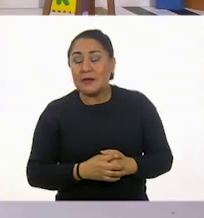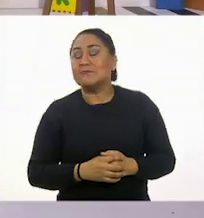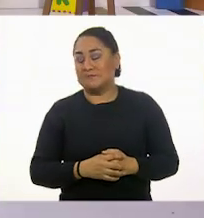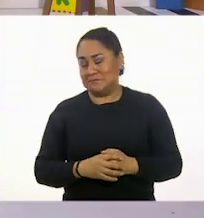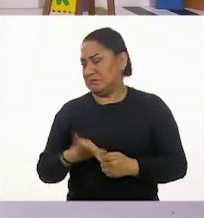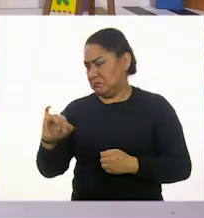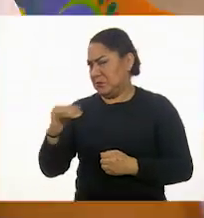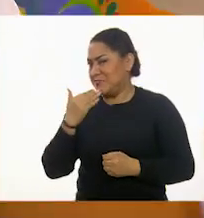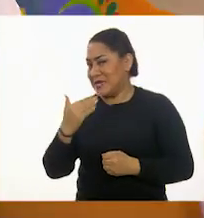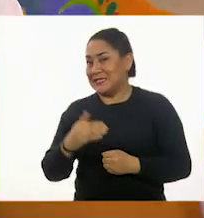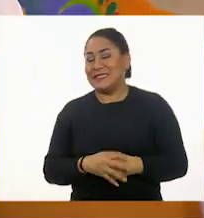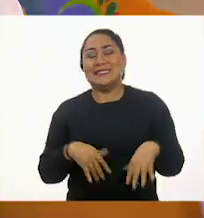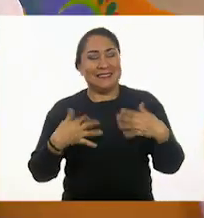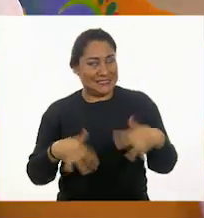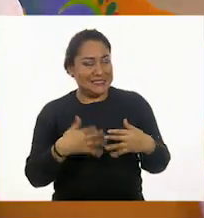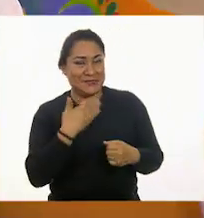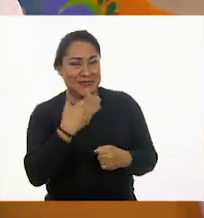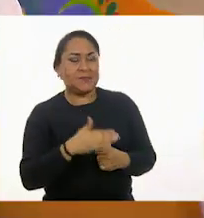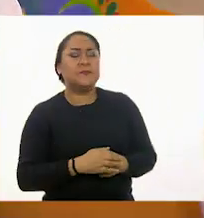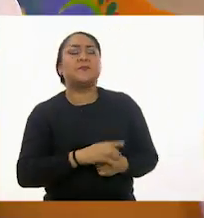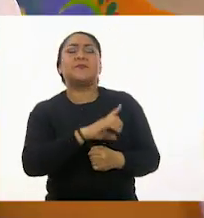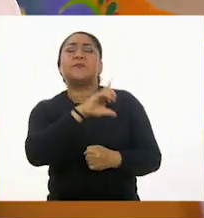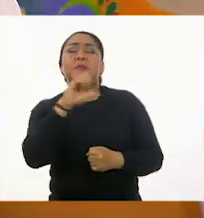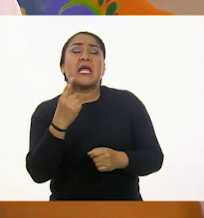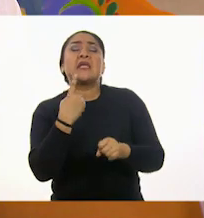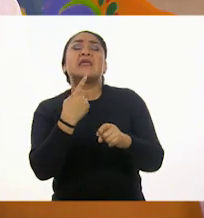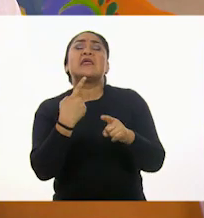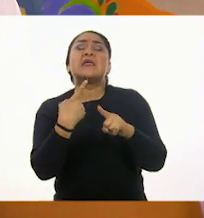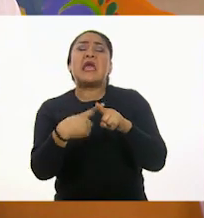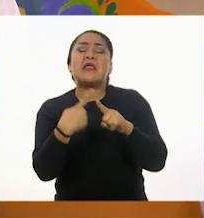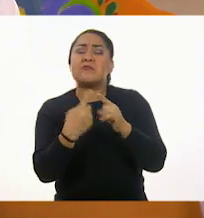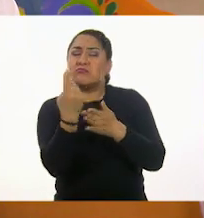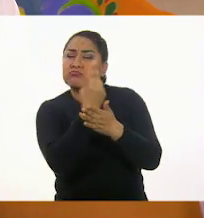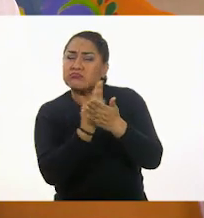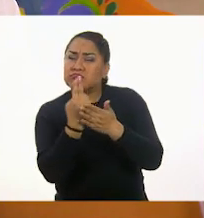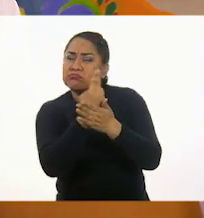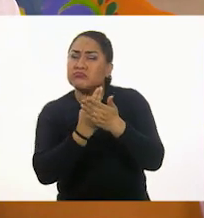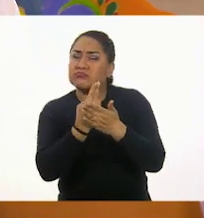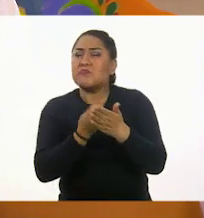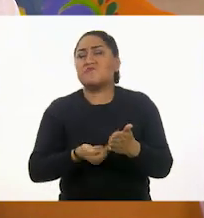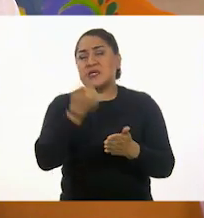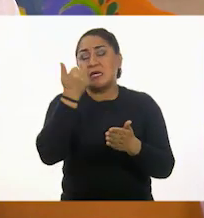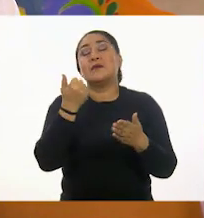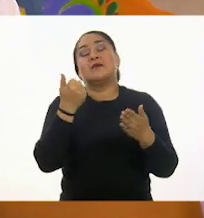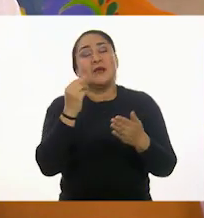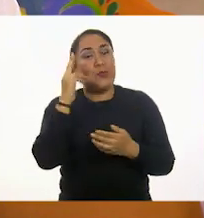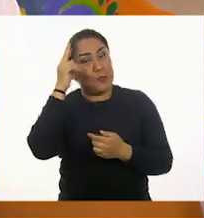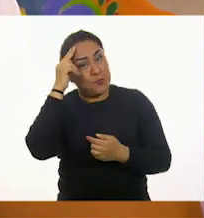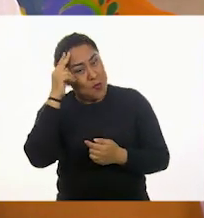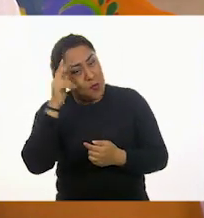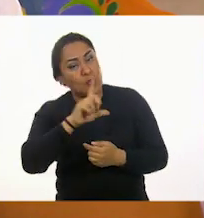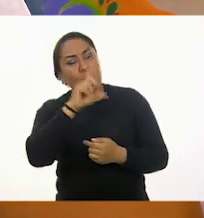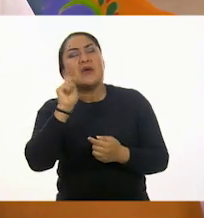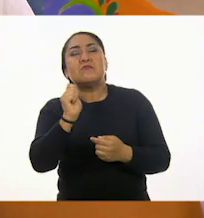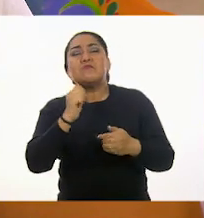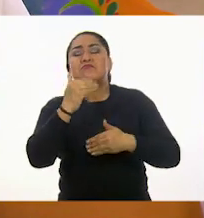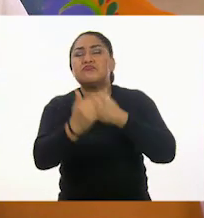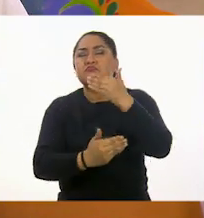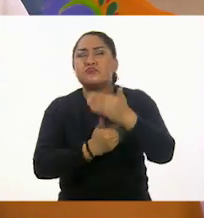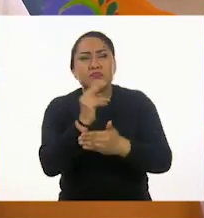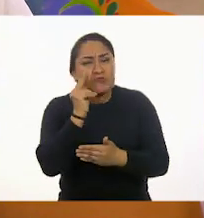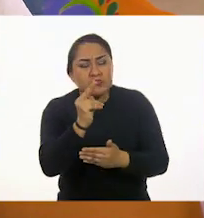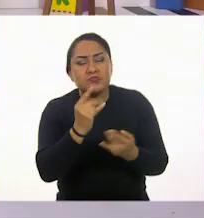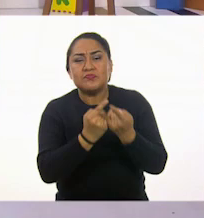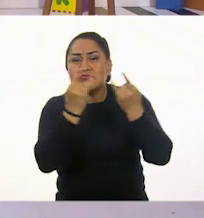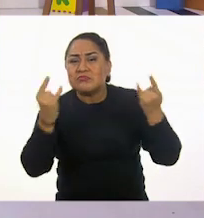Perfecto. Muy bien. Apareciendo como personaje principal Porfirio Díaz y los acontecimientos que desencadenan la